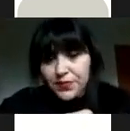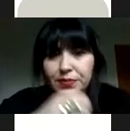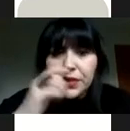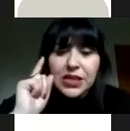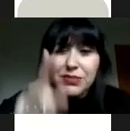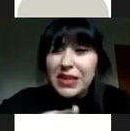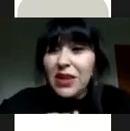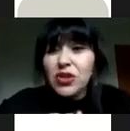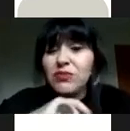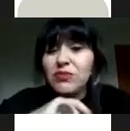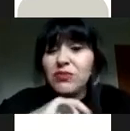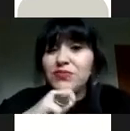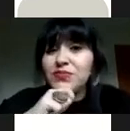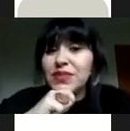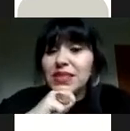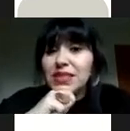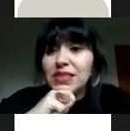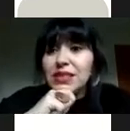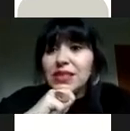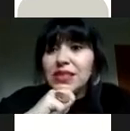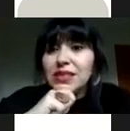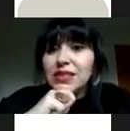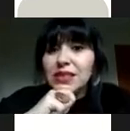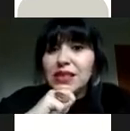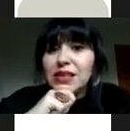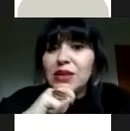recomendación. ¿Me queda otro?